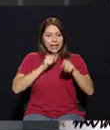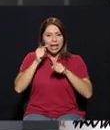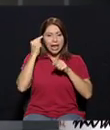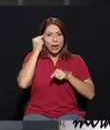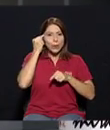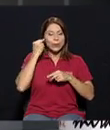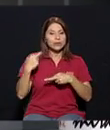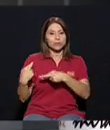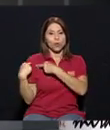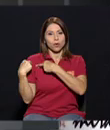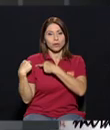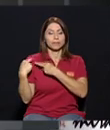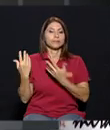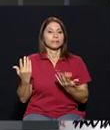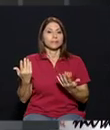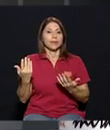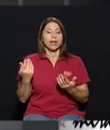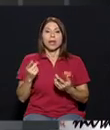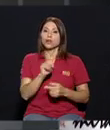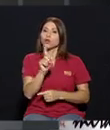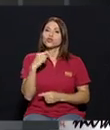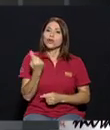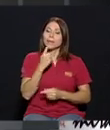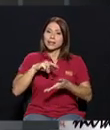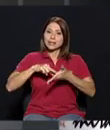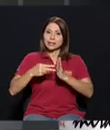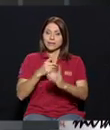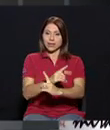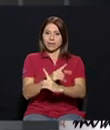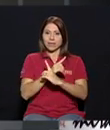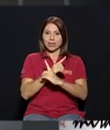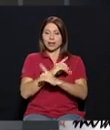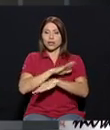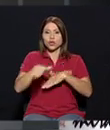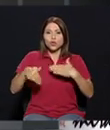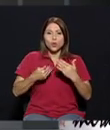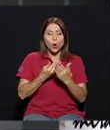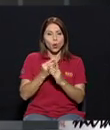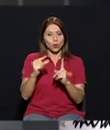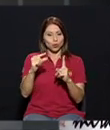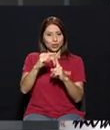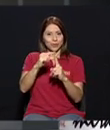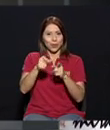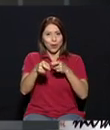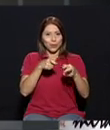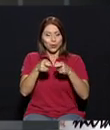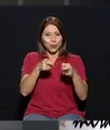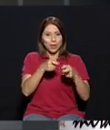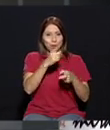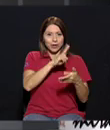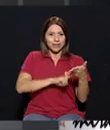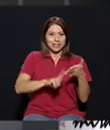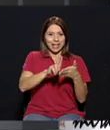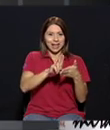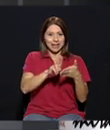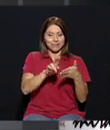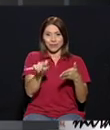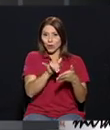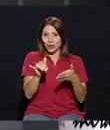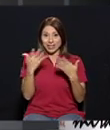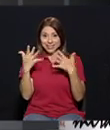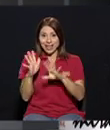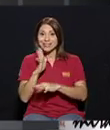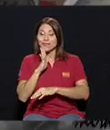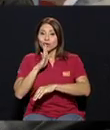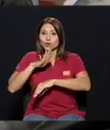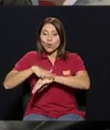y de responsabilidad. Entonces, no solo es defender todo el concepto de autonomía universitaria versus lo que ya plantearon en torno